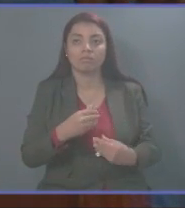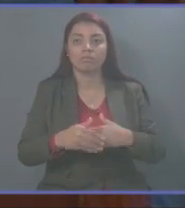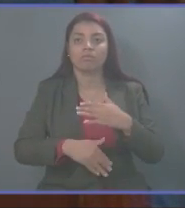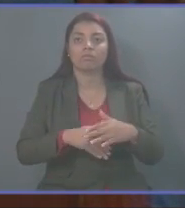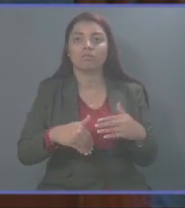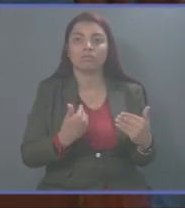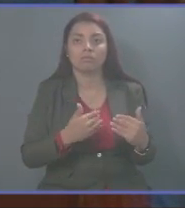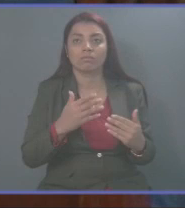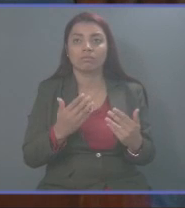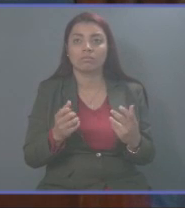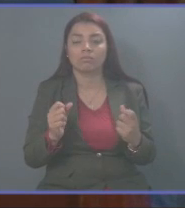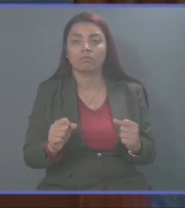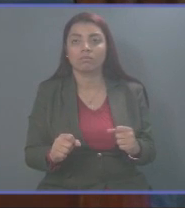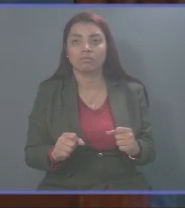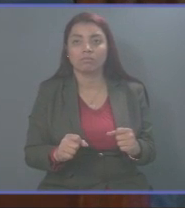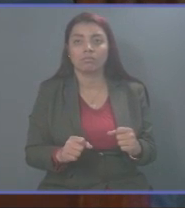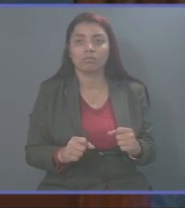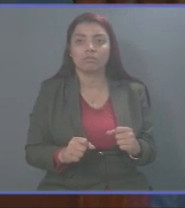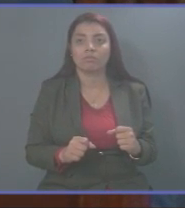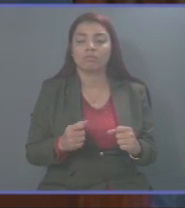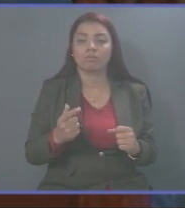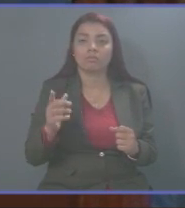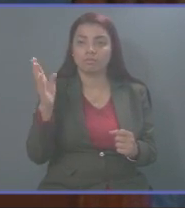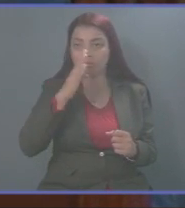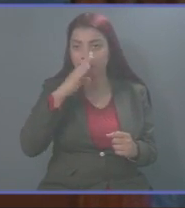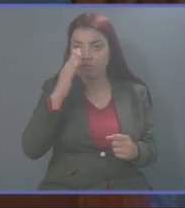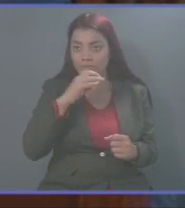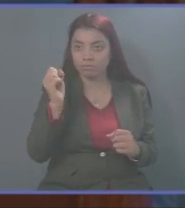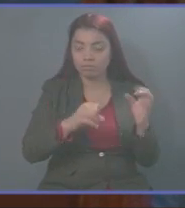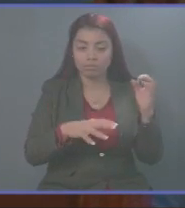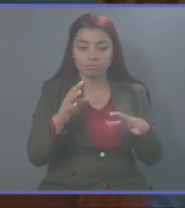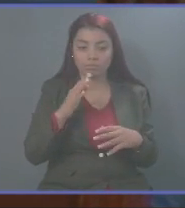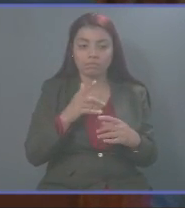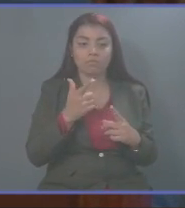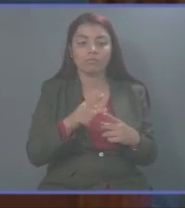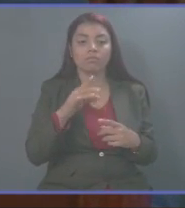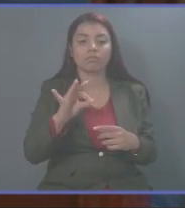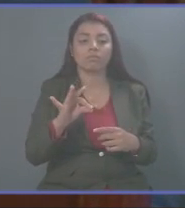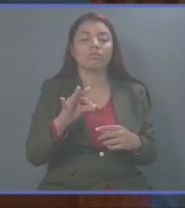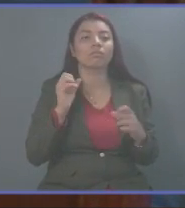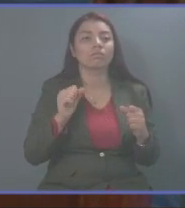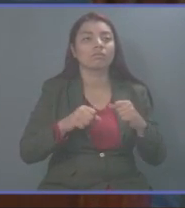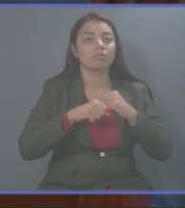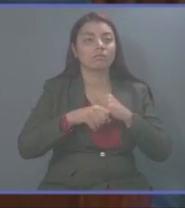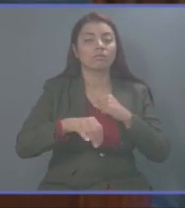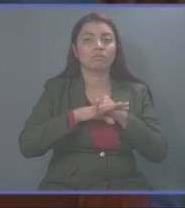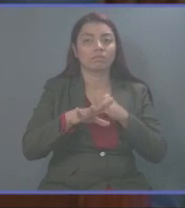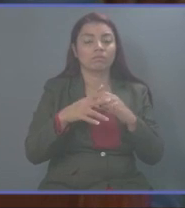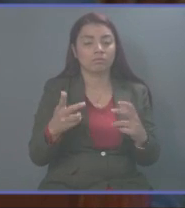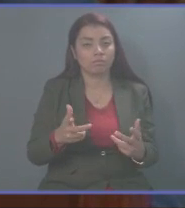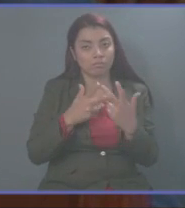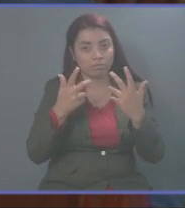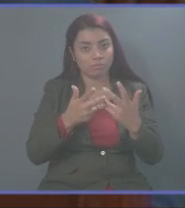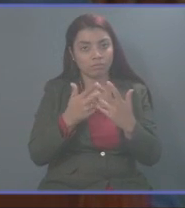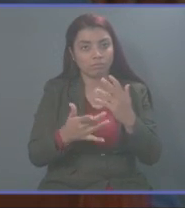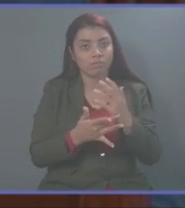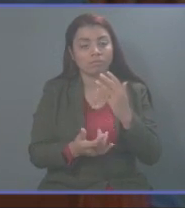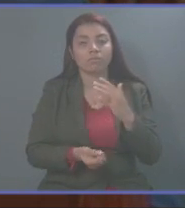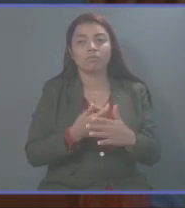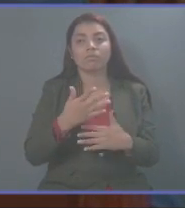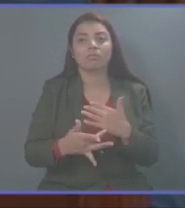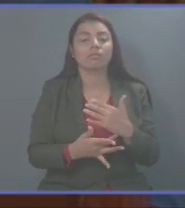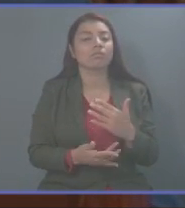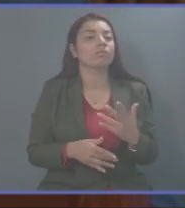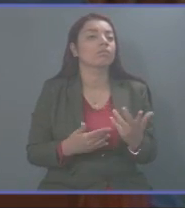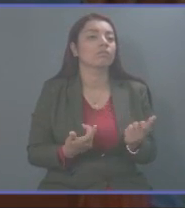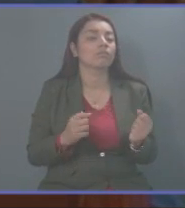regiones geográficas en la gestión integral de residuos y reciclaje. Literal F, fomentar la investigación y desarrollo de tecnologías para